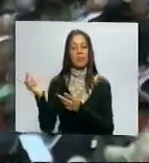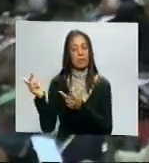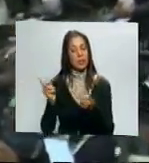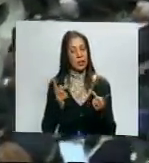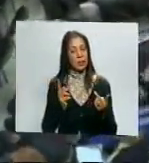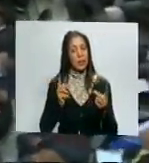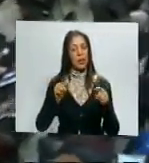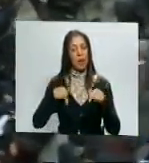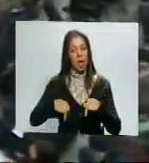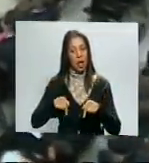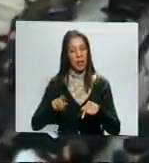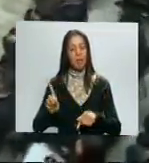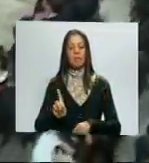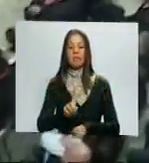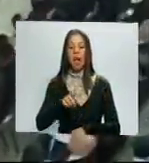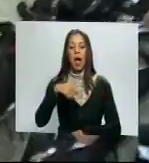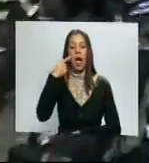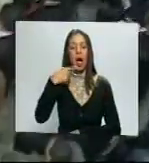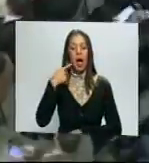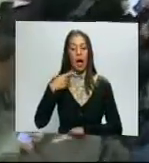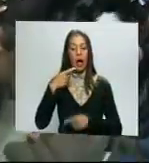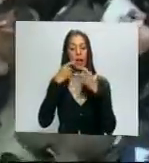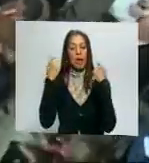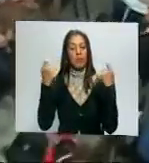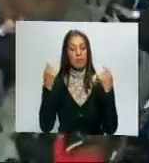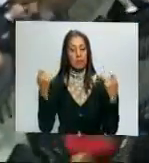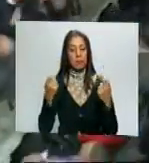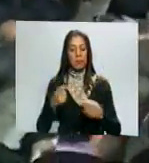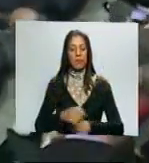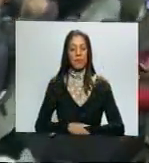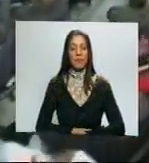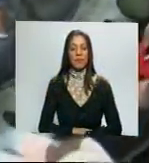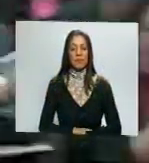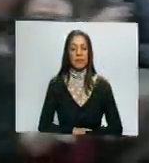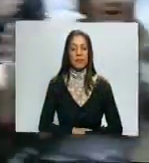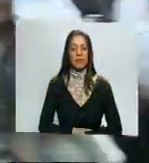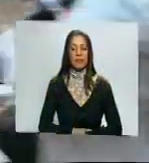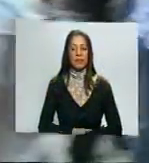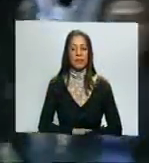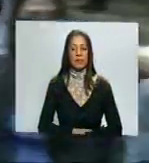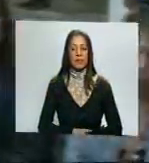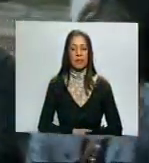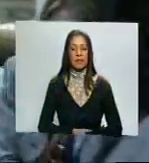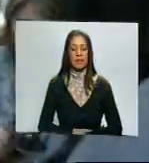oradores para que se dirija a la Asamblea Nacional Constituyente.